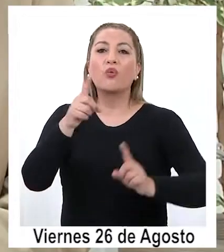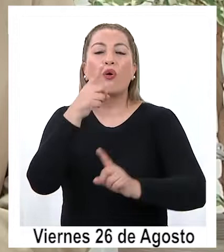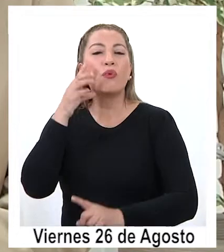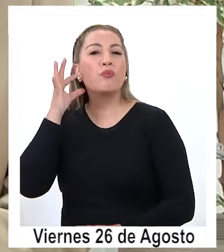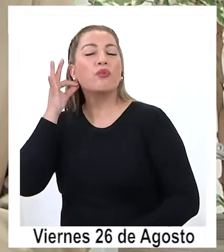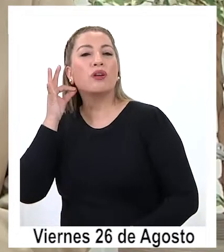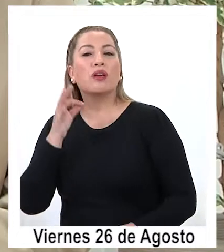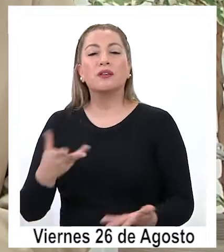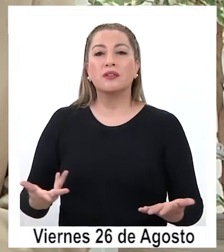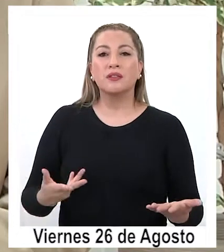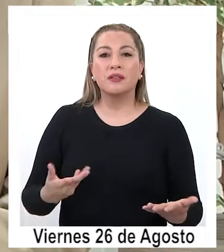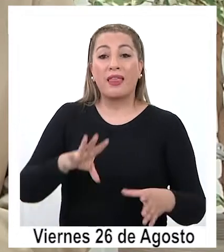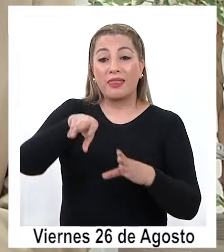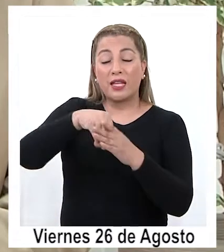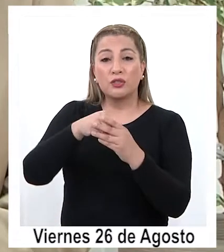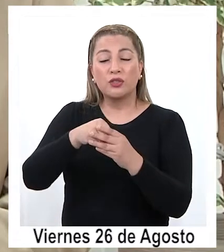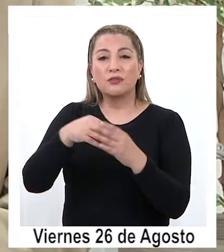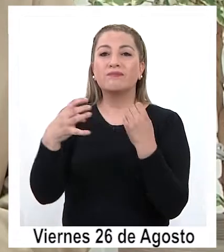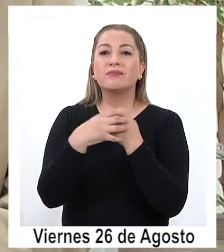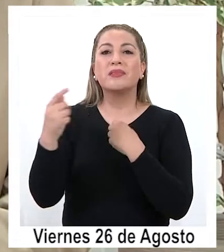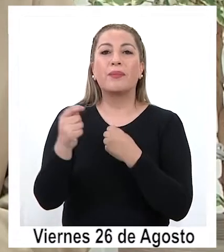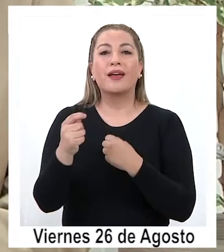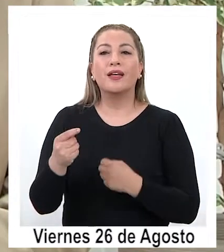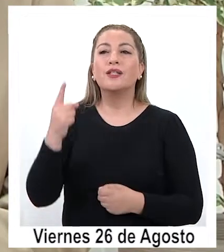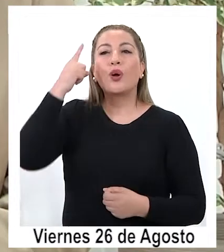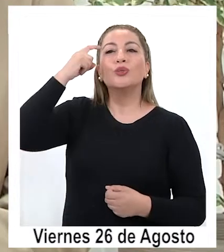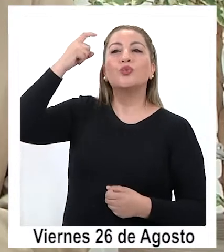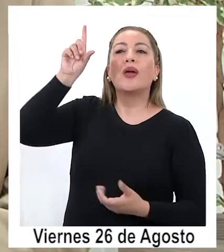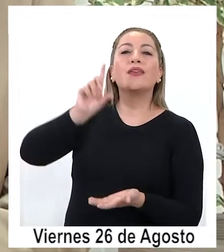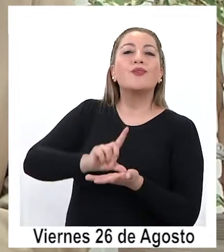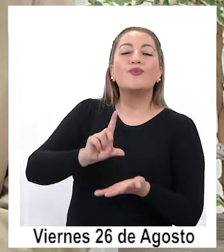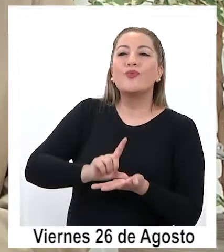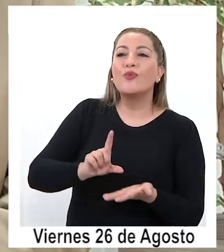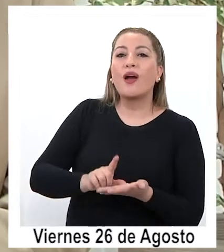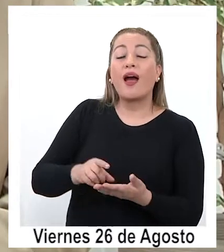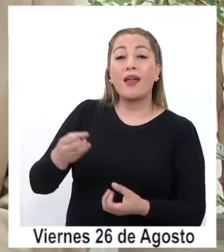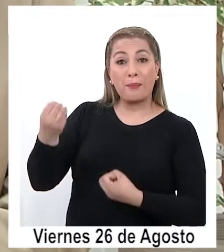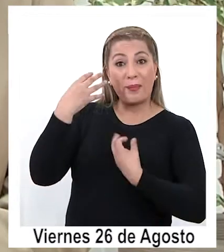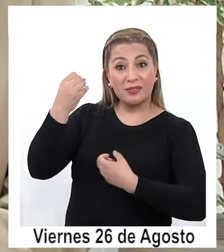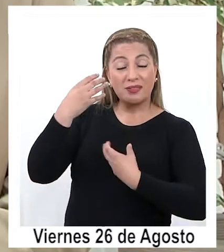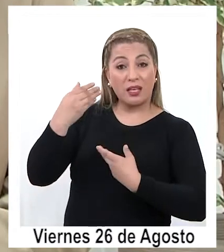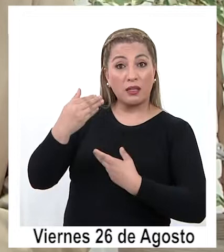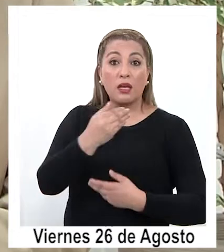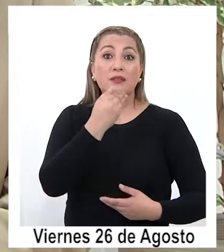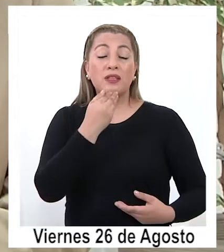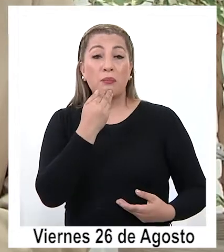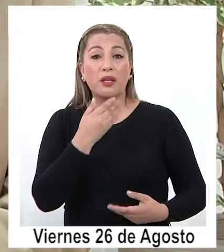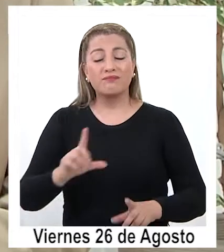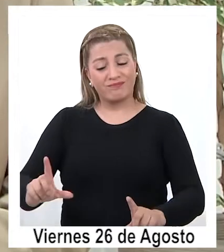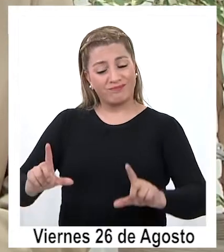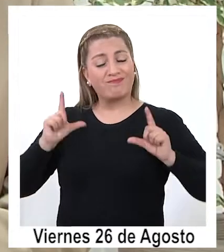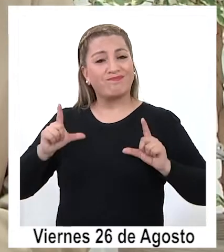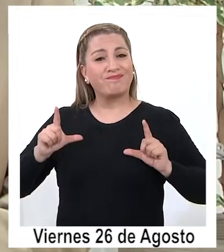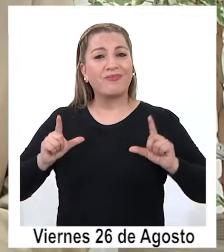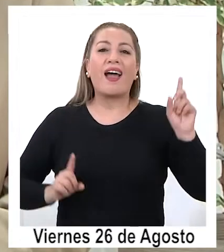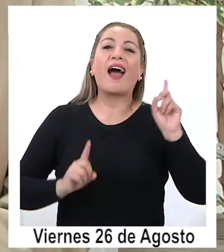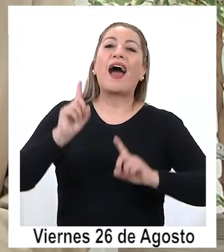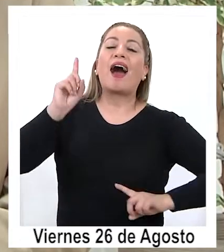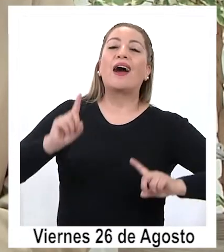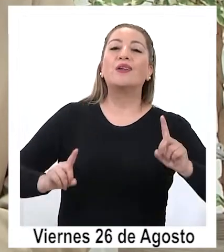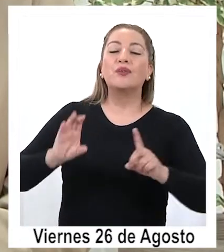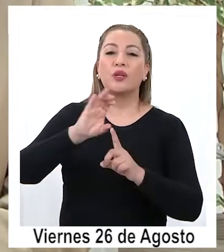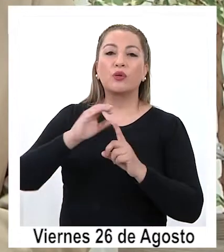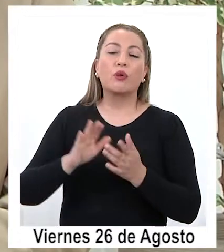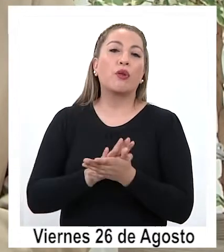los creadores, los cultores de la región anhelan espacios de formación y también espacios de certificación de ciertas disciplinas